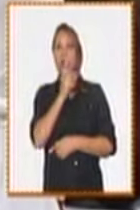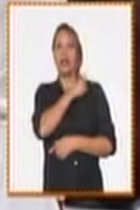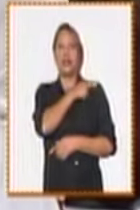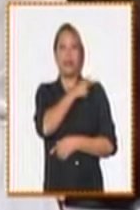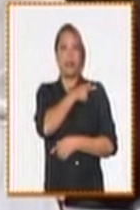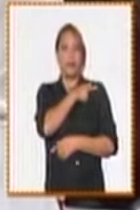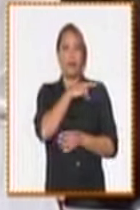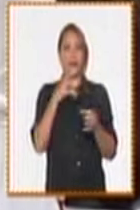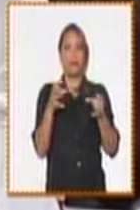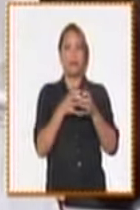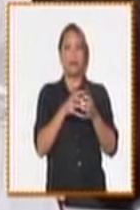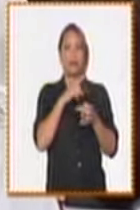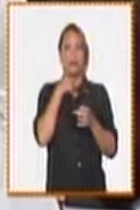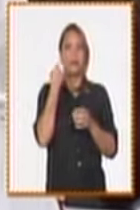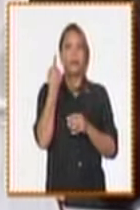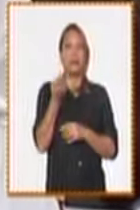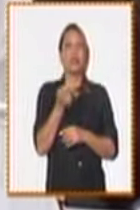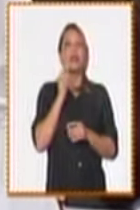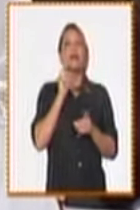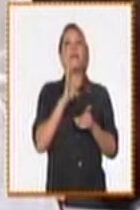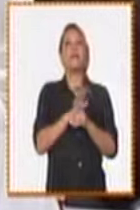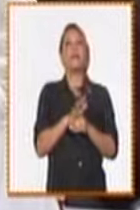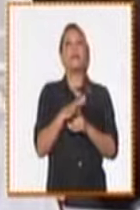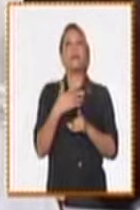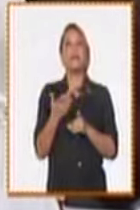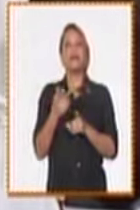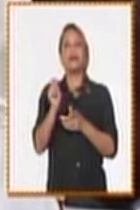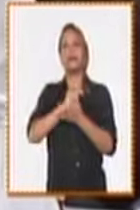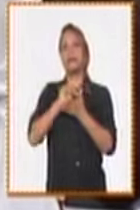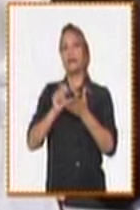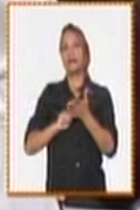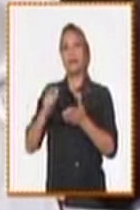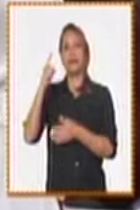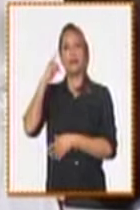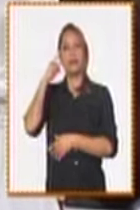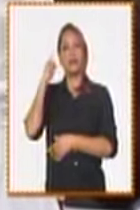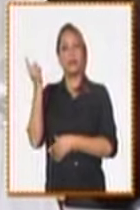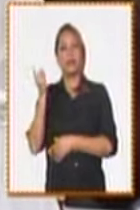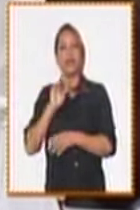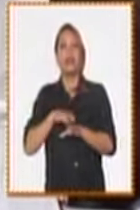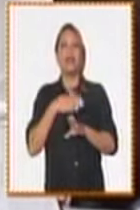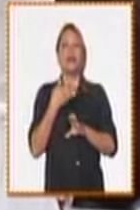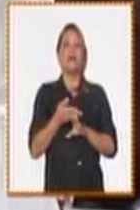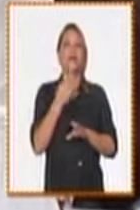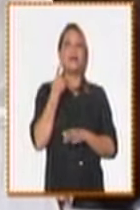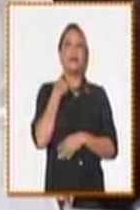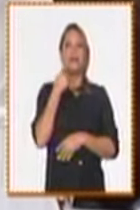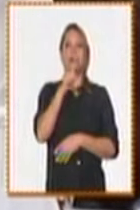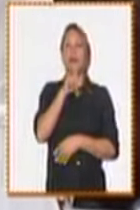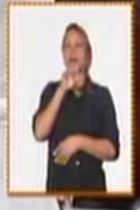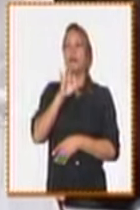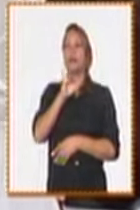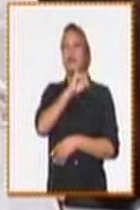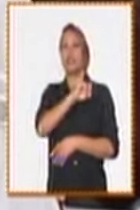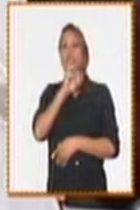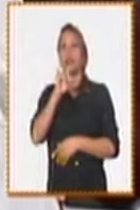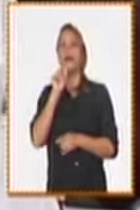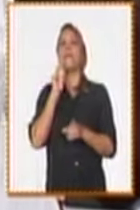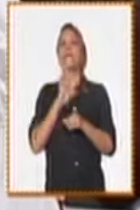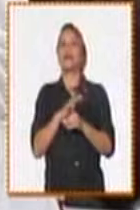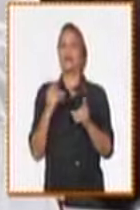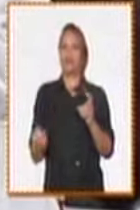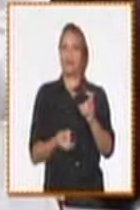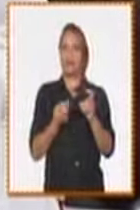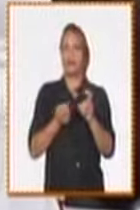derrotado en 1868, Dionisio Nobel Ibáñez, que escribe unas memorias años después, dice que desde el año 1866 se estaba conspirando. Ya vendrá